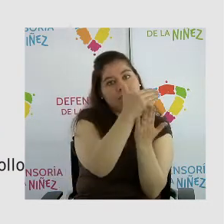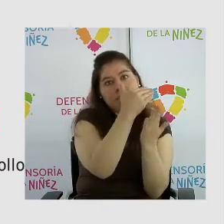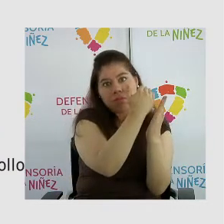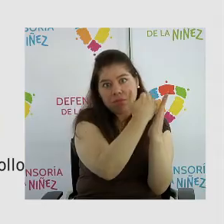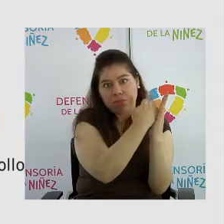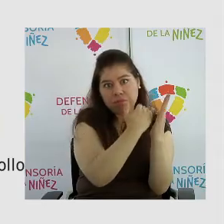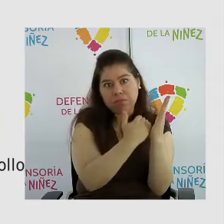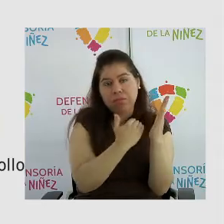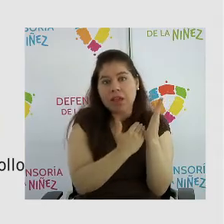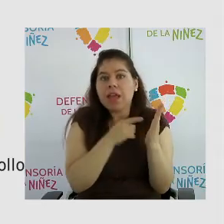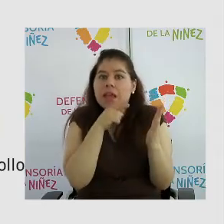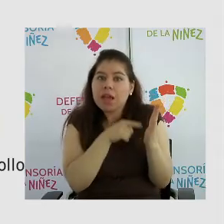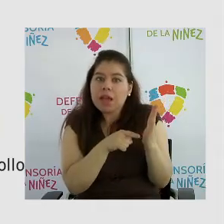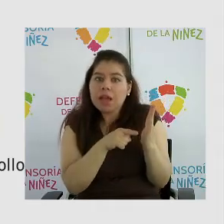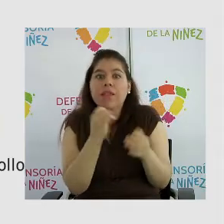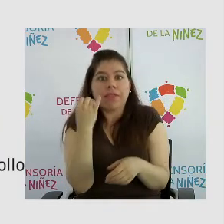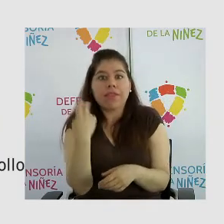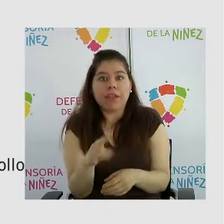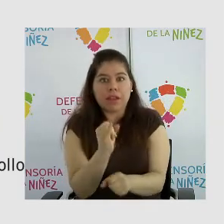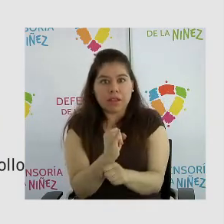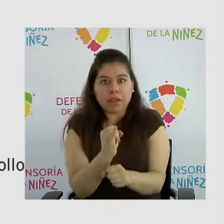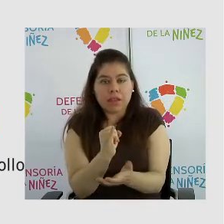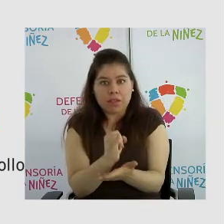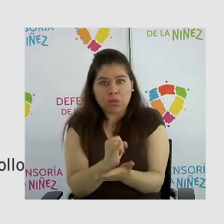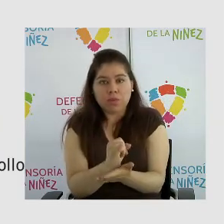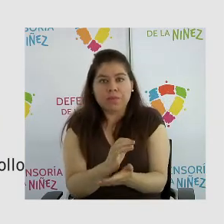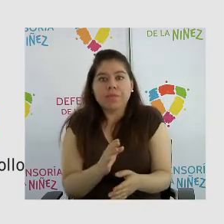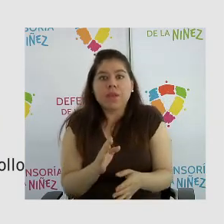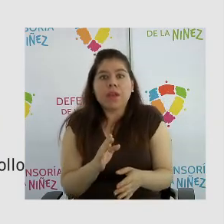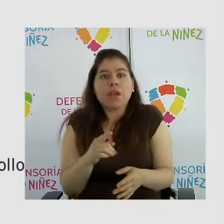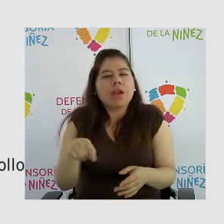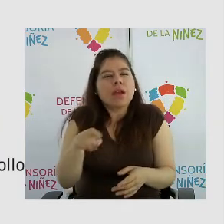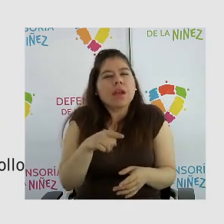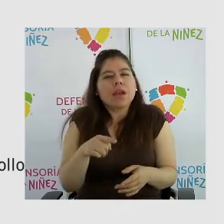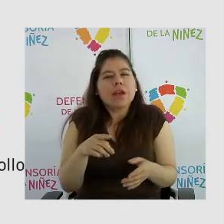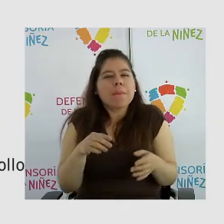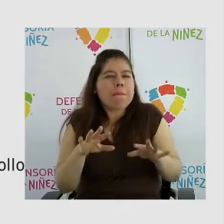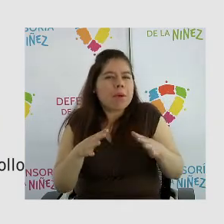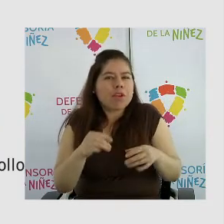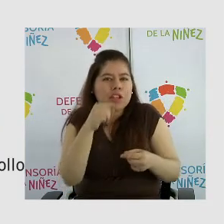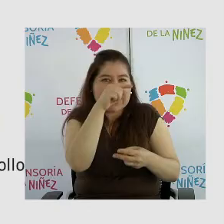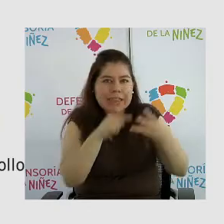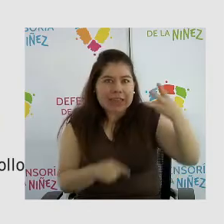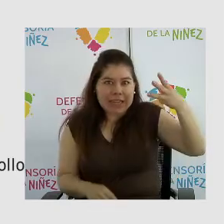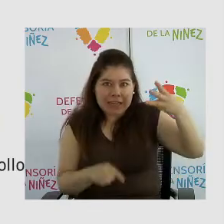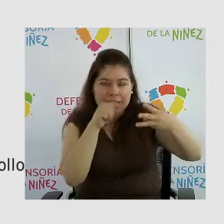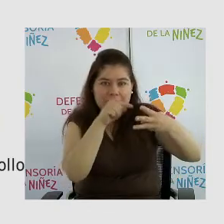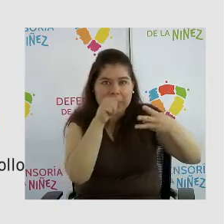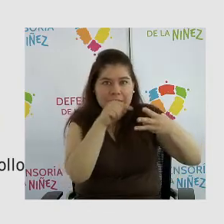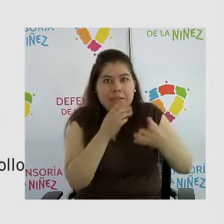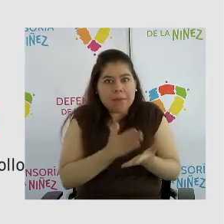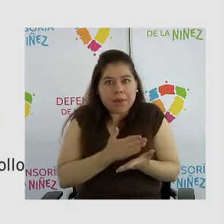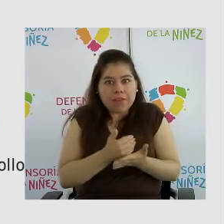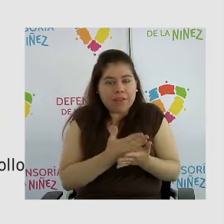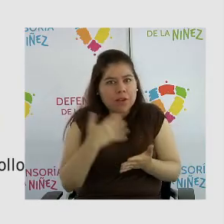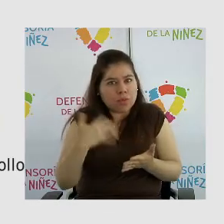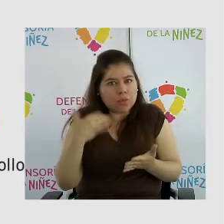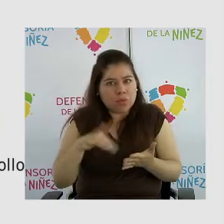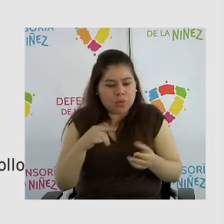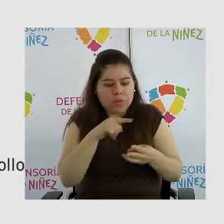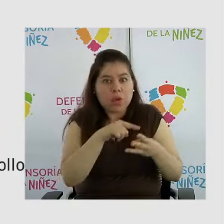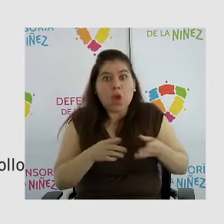que lo que definió fue una necesidad de abordar a lo menos 3 ámbitos estratégicos en la ejecución de nuestras funciones, relacionados con